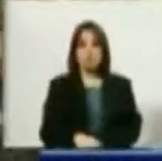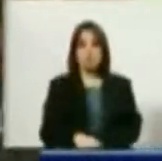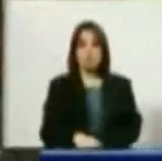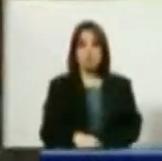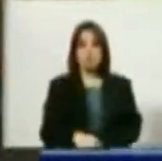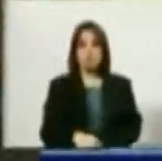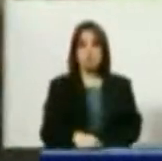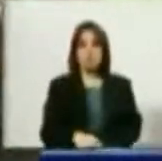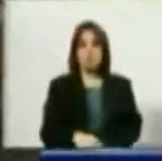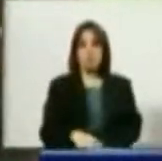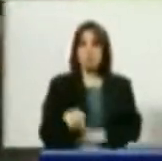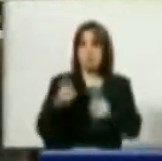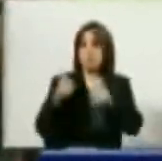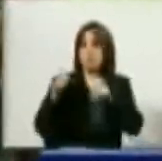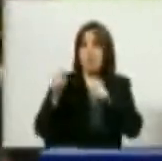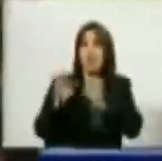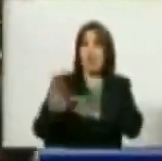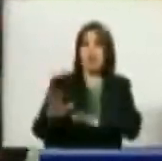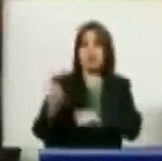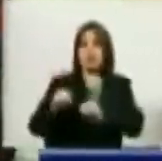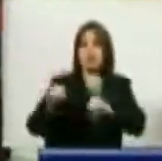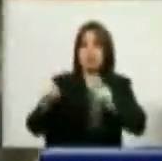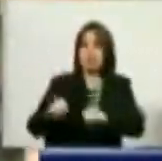Ah nada Así es que se gobierna